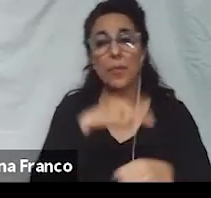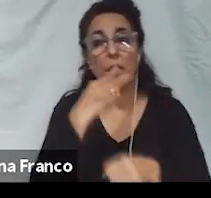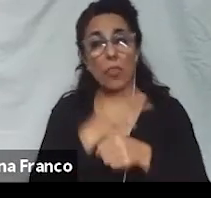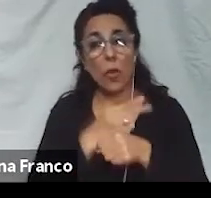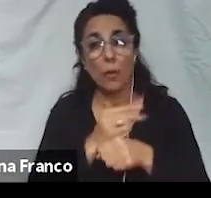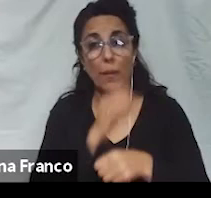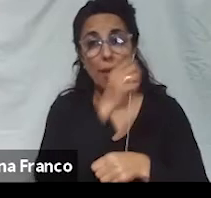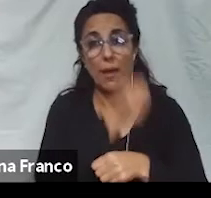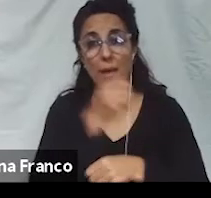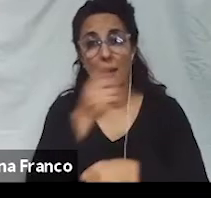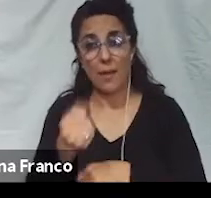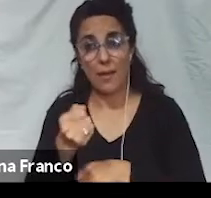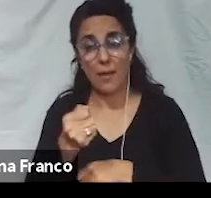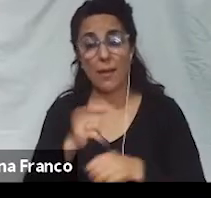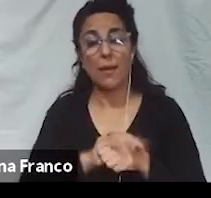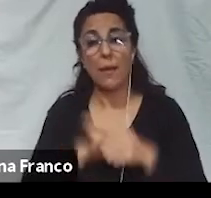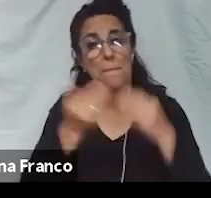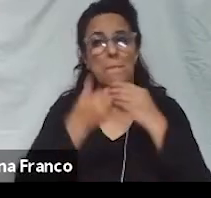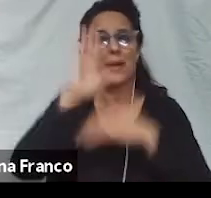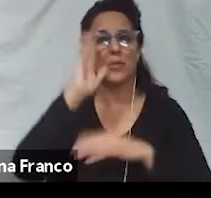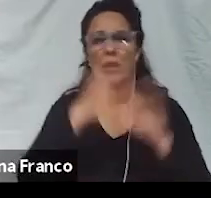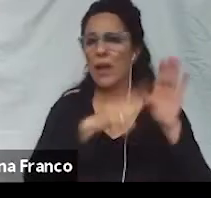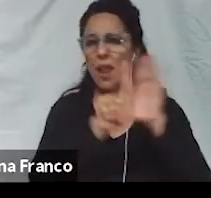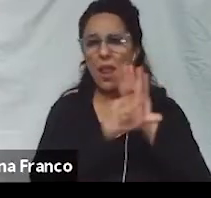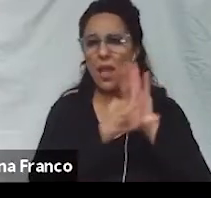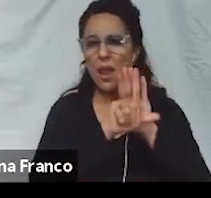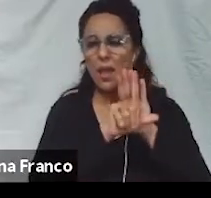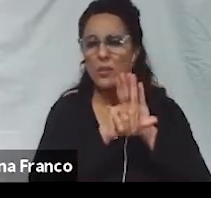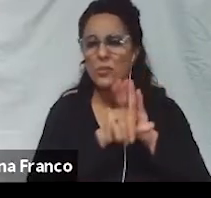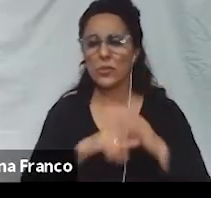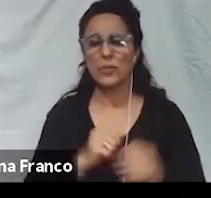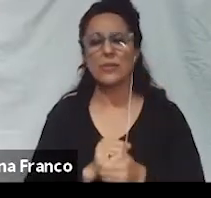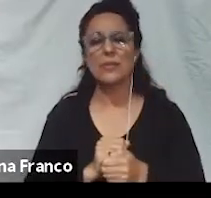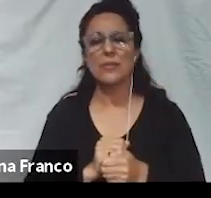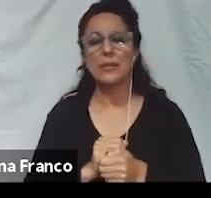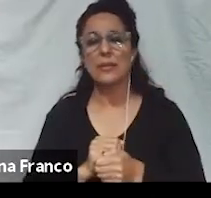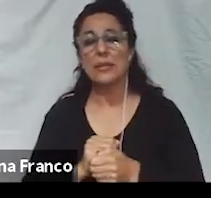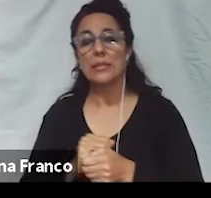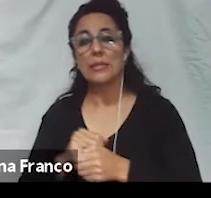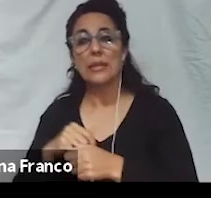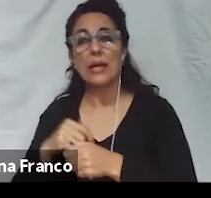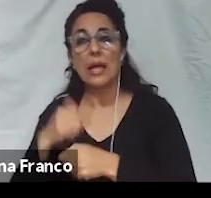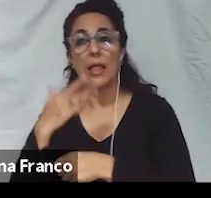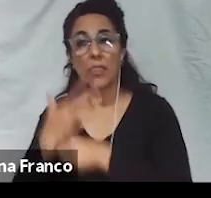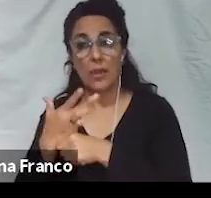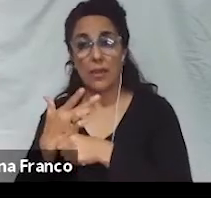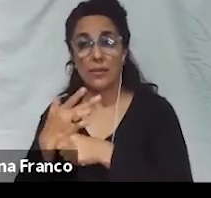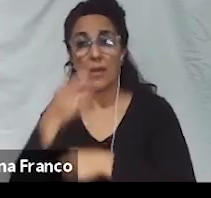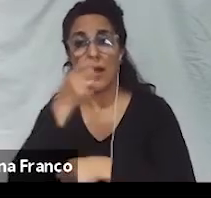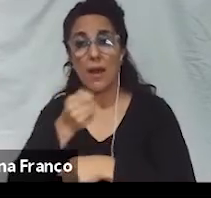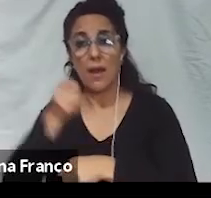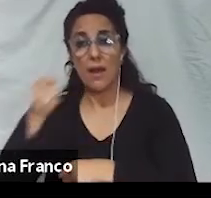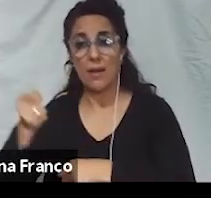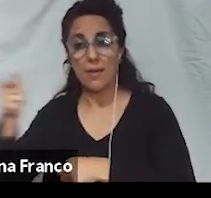El nivel AA es el recomendado y el que exigen la mayoría de legislaciones. Y el nivel AAA es como que